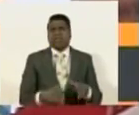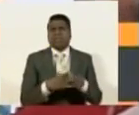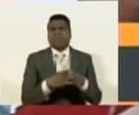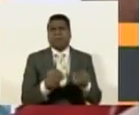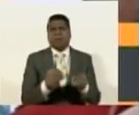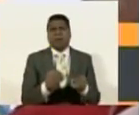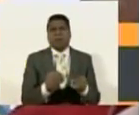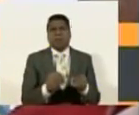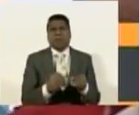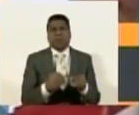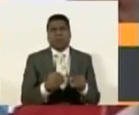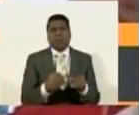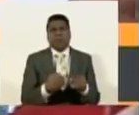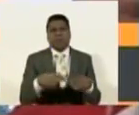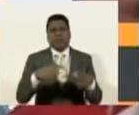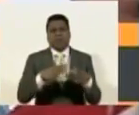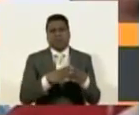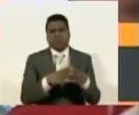¿Cuánto pescado hay?